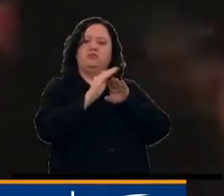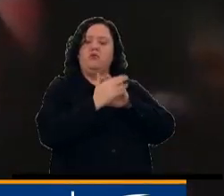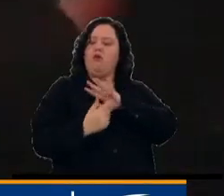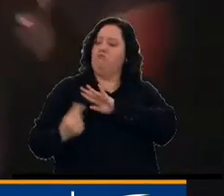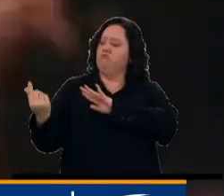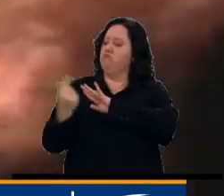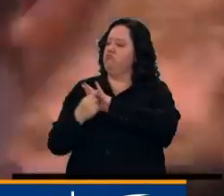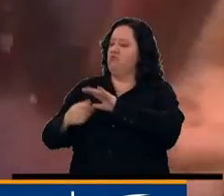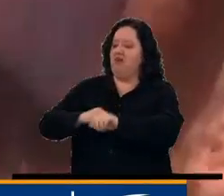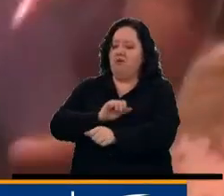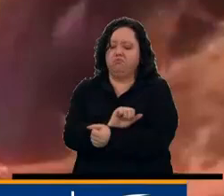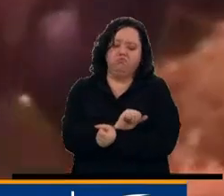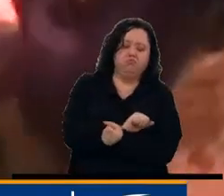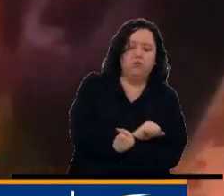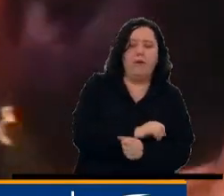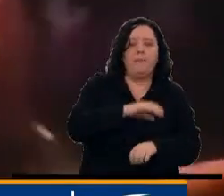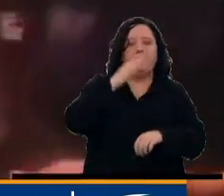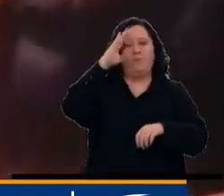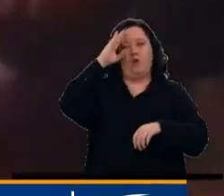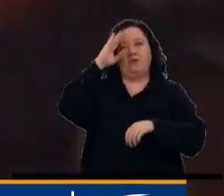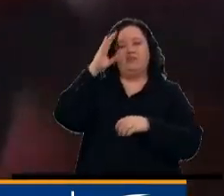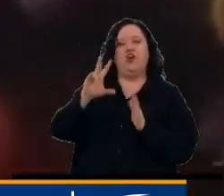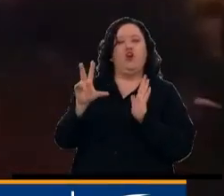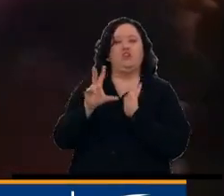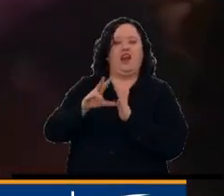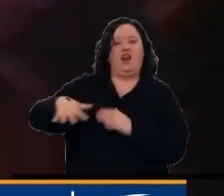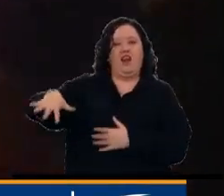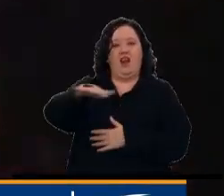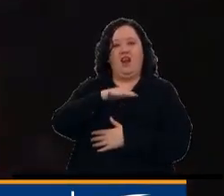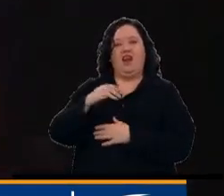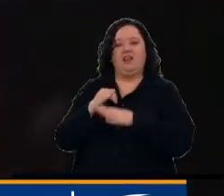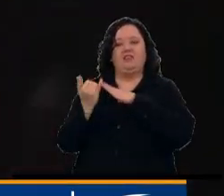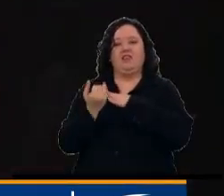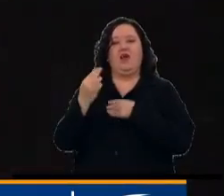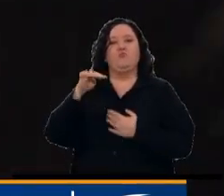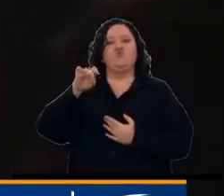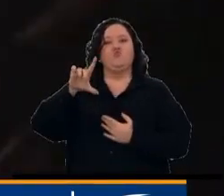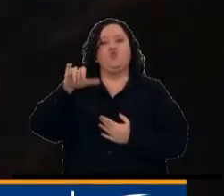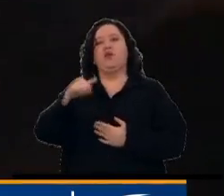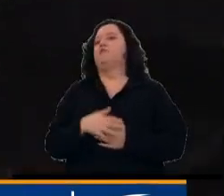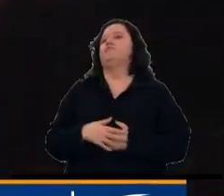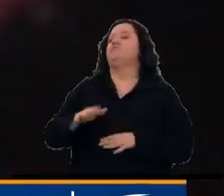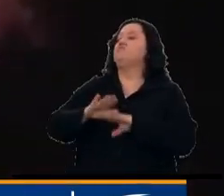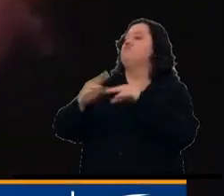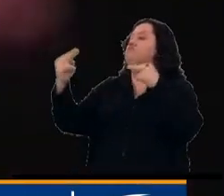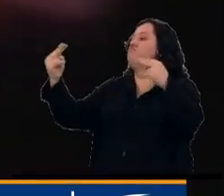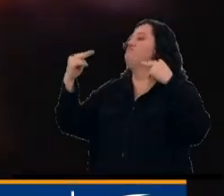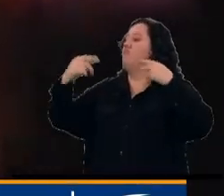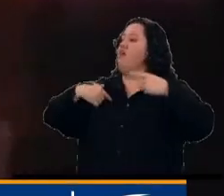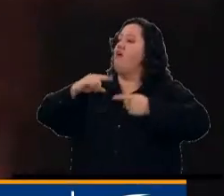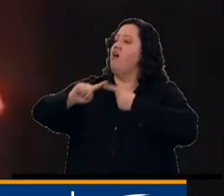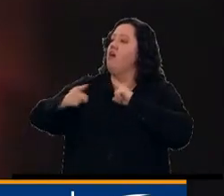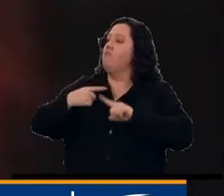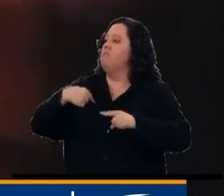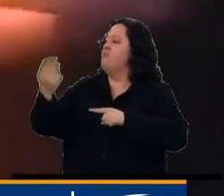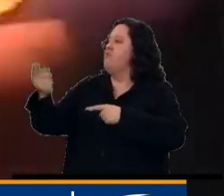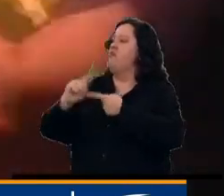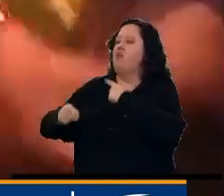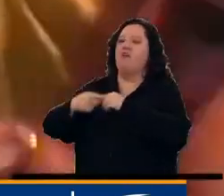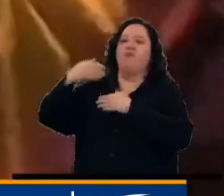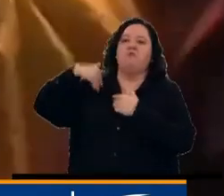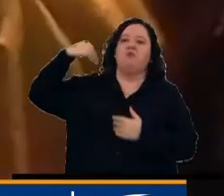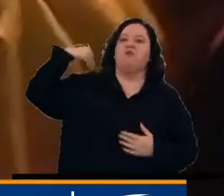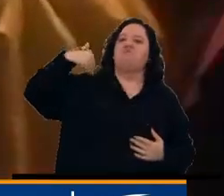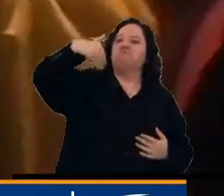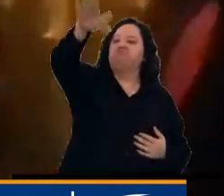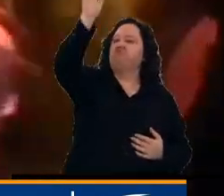era esposado por la policía en un hotel de Isla Múcura. Hey, ¿sabes qué? Conocieron al parcero, al amigo, y seguiré siendo el amigo por